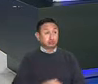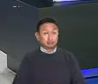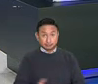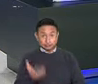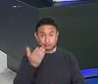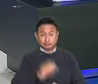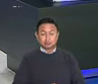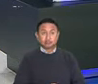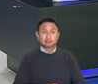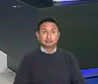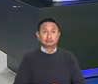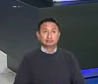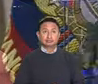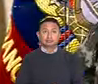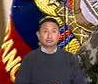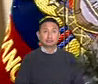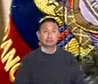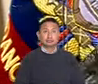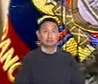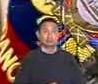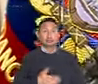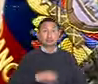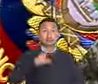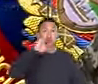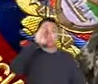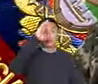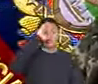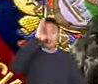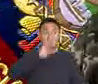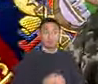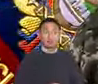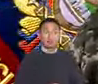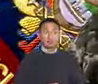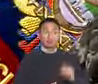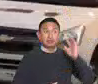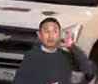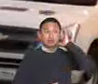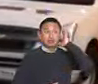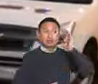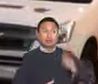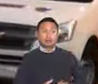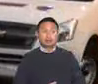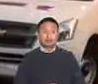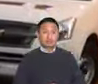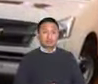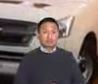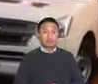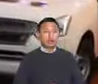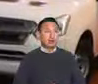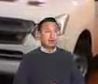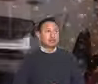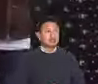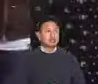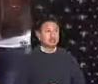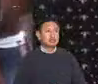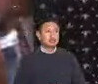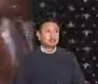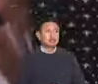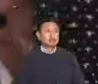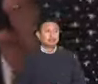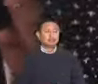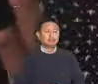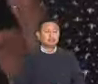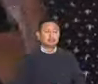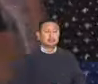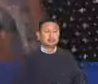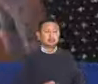miremos. La Policía Nacional reportó el balance de ataques que se han registrado contra los candidatos durante